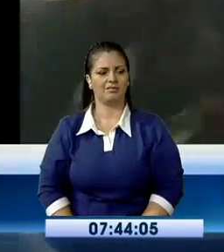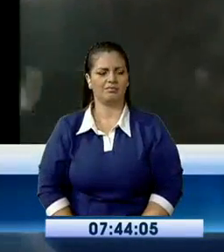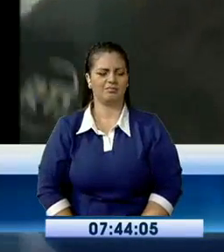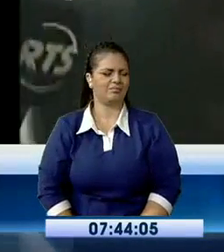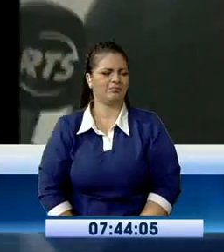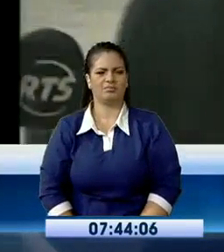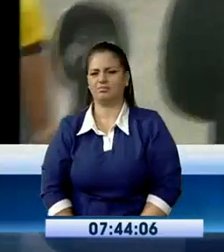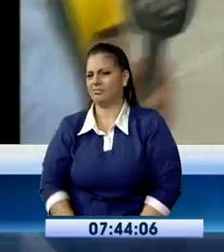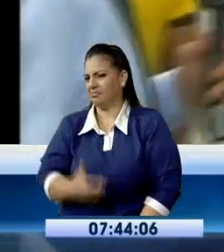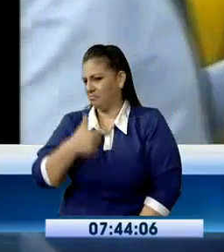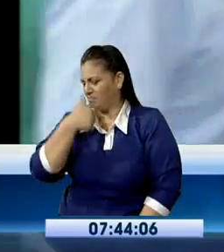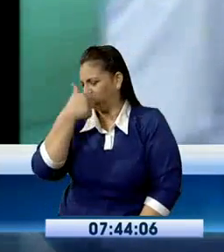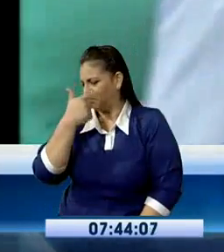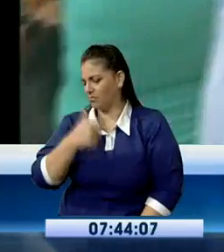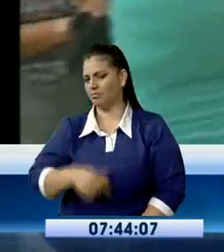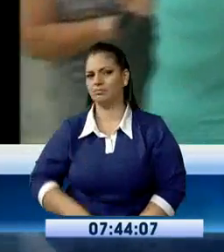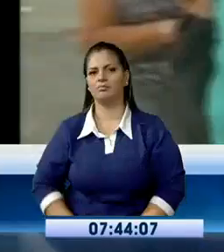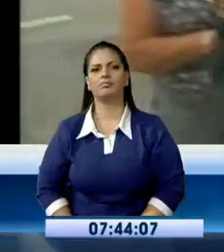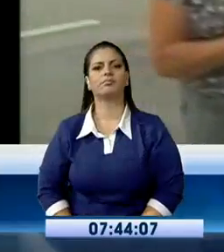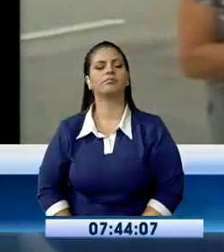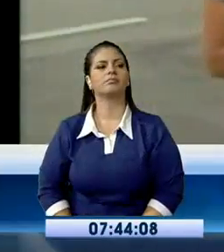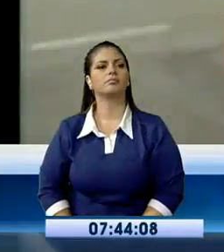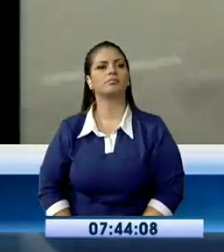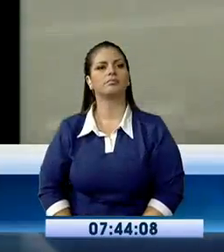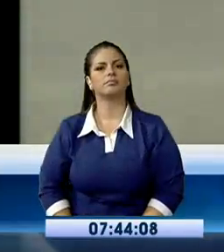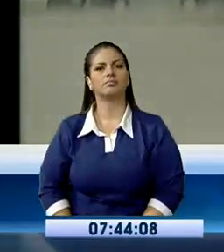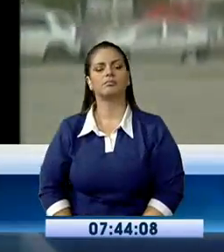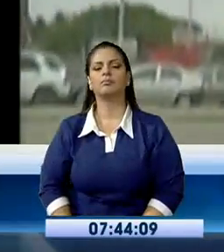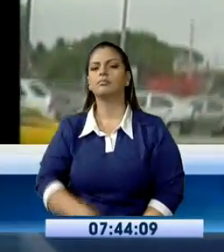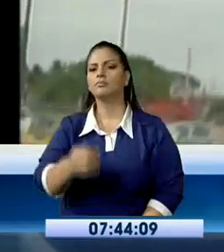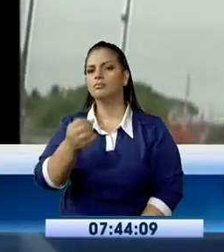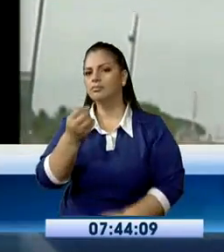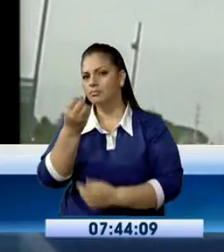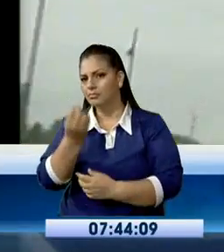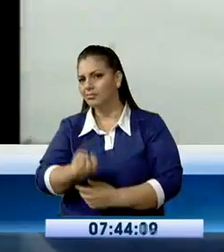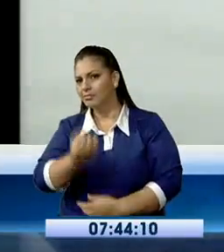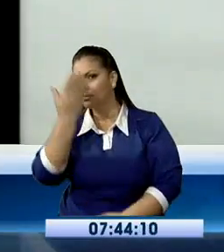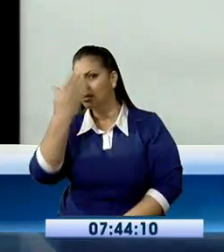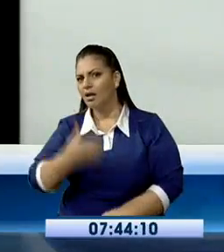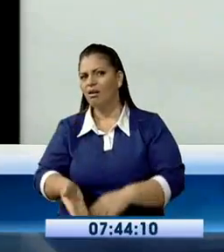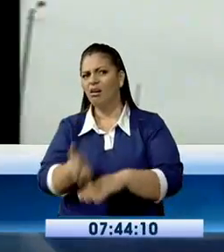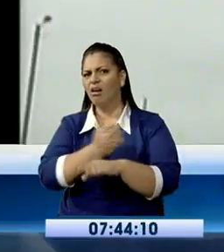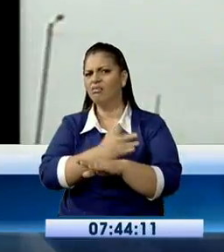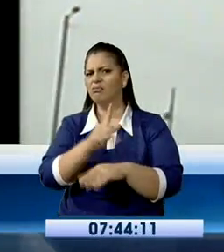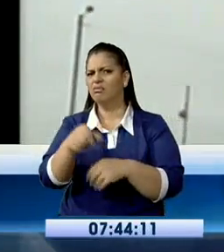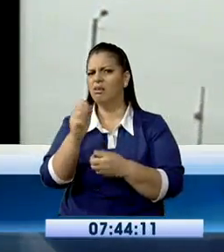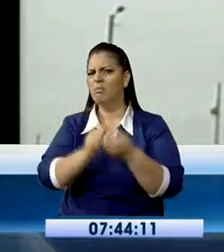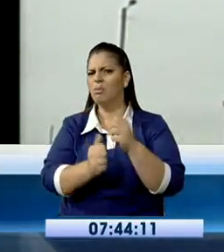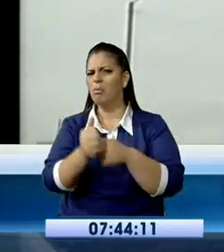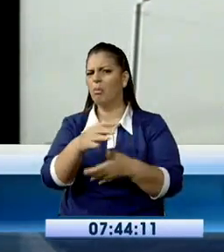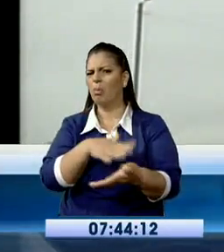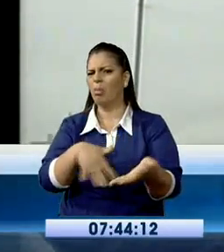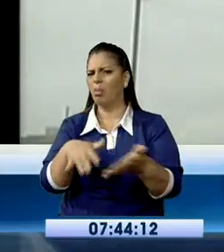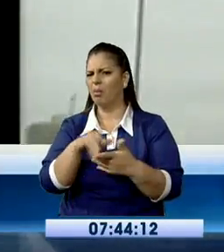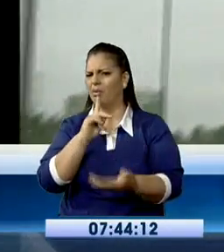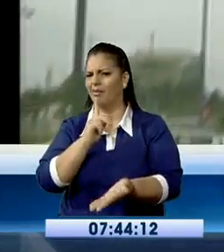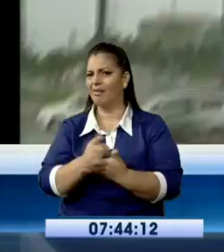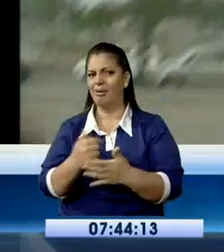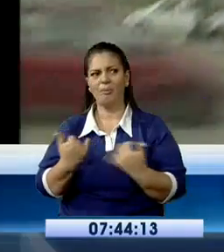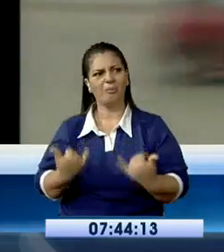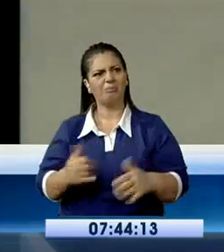hablar. Amiga, antes era un poco complicado subirse a las unidades en este lugar, ¿no? Sí. ¿Qué sucedía, por ejemplo, antes de embarcarse a los